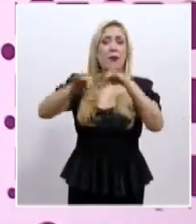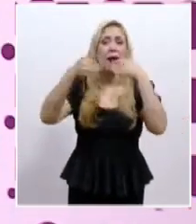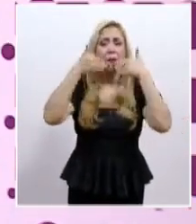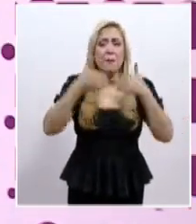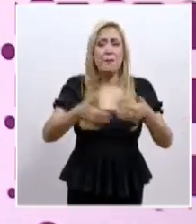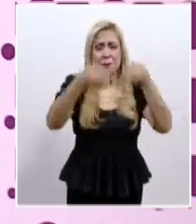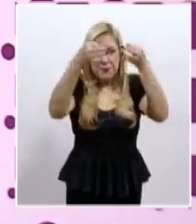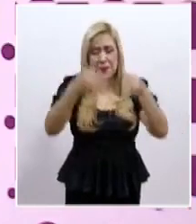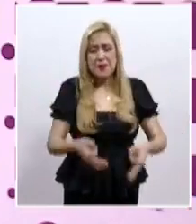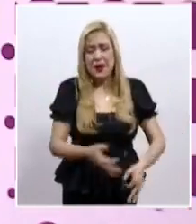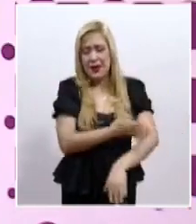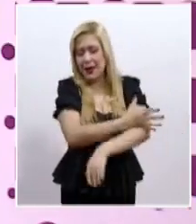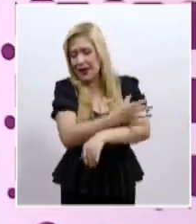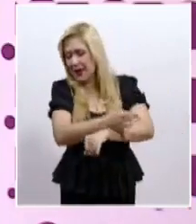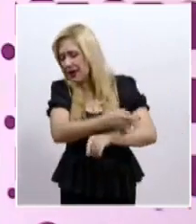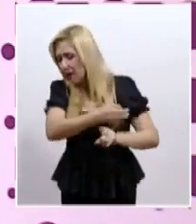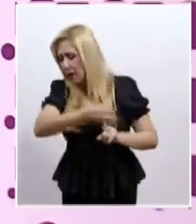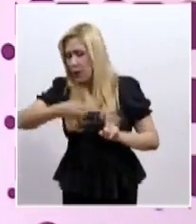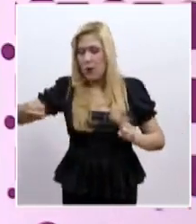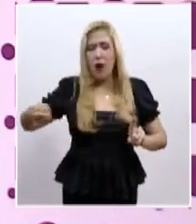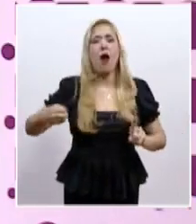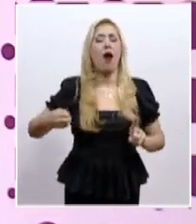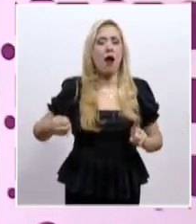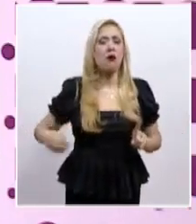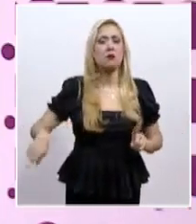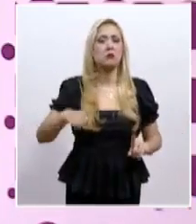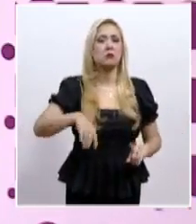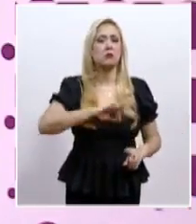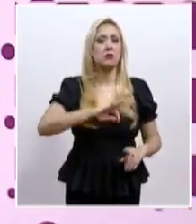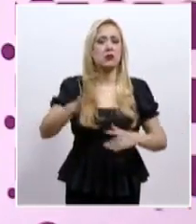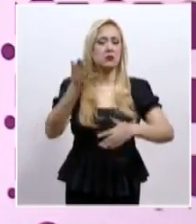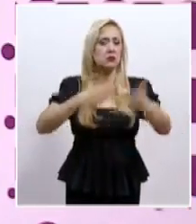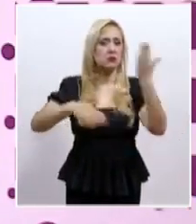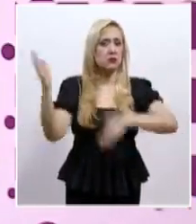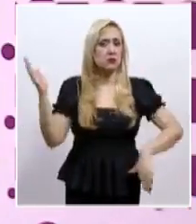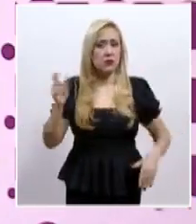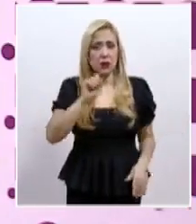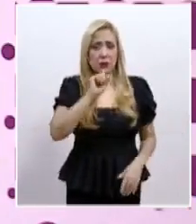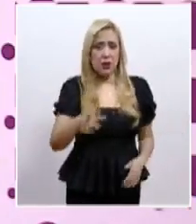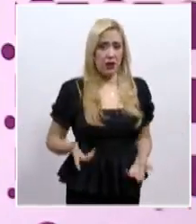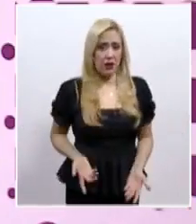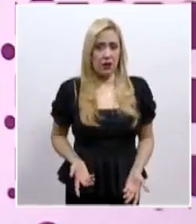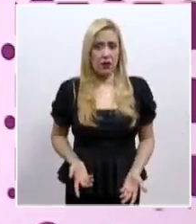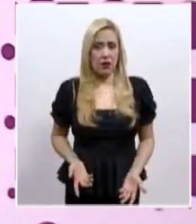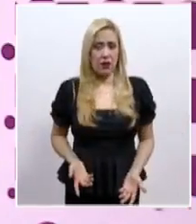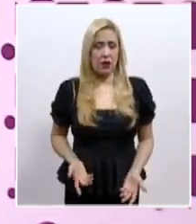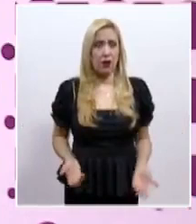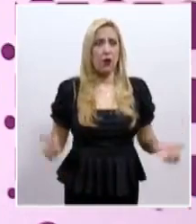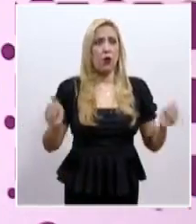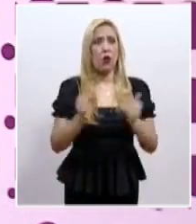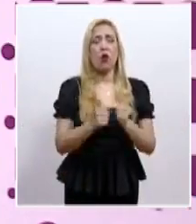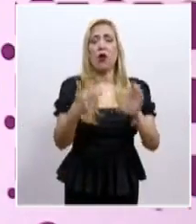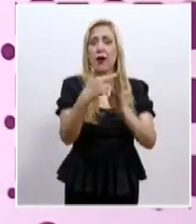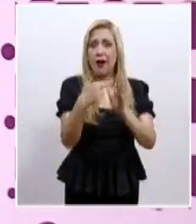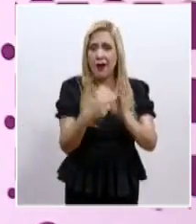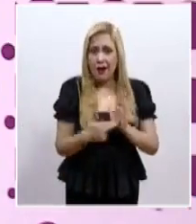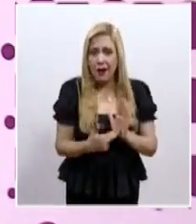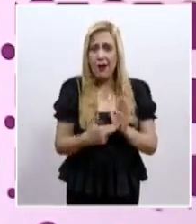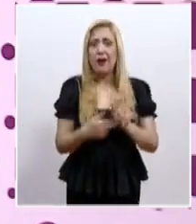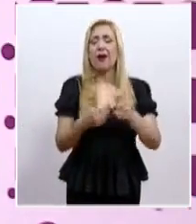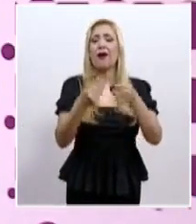en las personas, para que puedan alcanzar ese desarrollo y además garantizando a través de estas reglas del